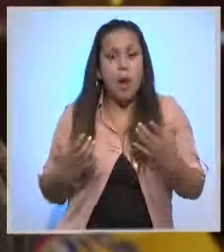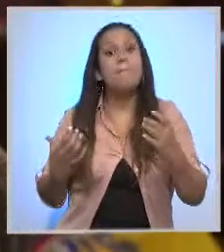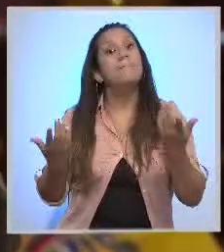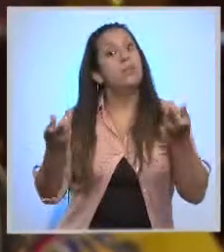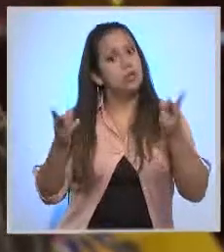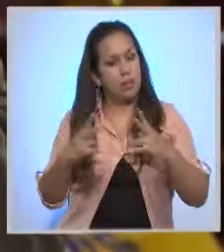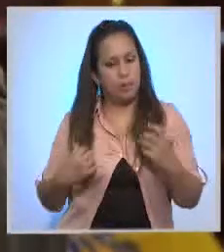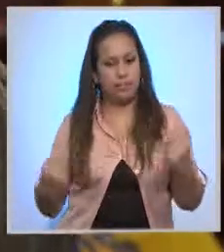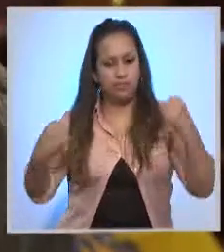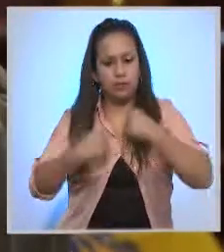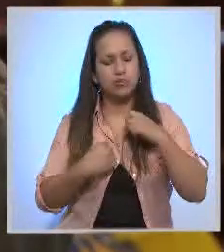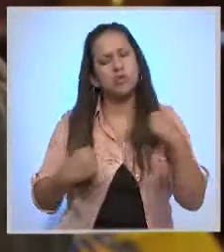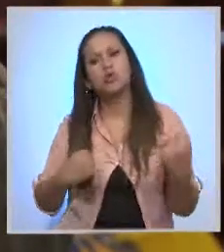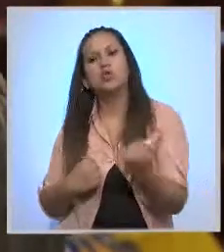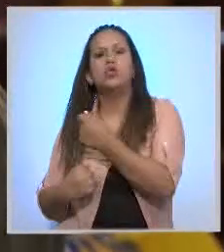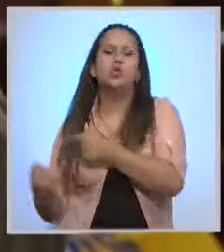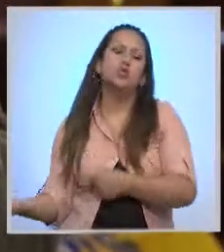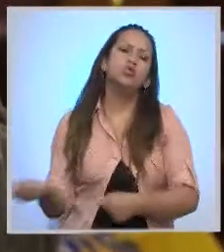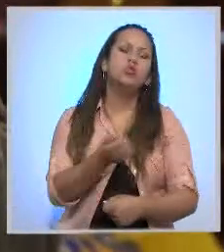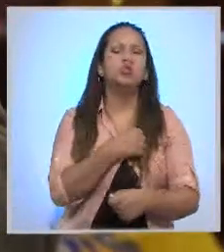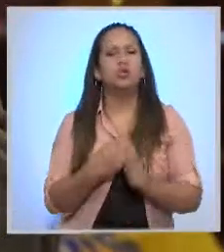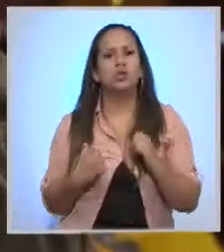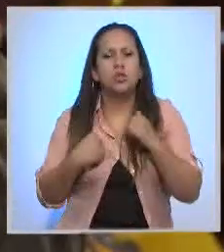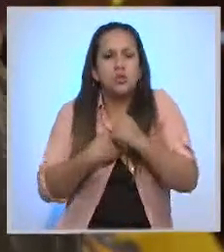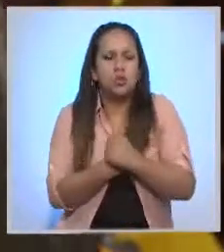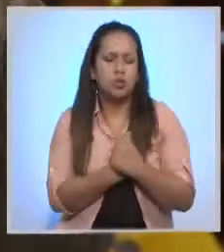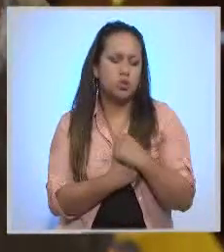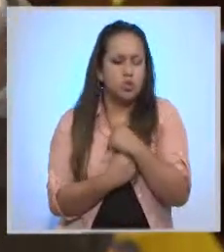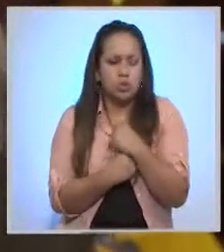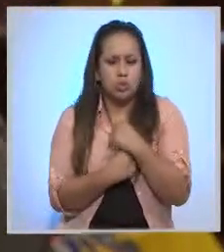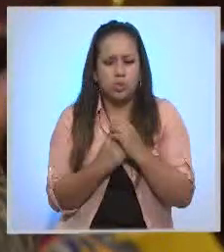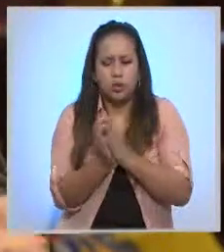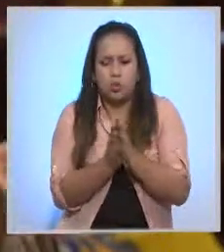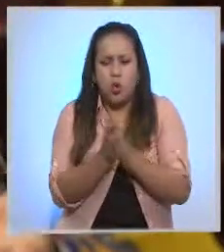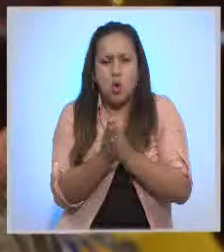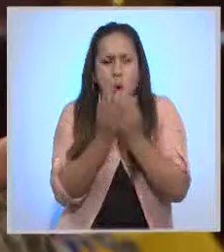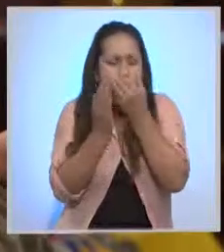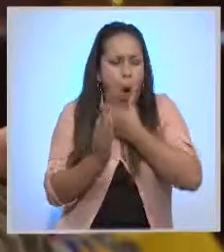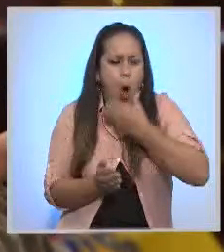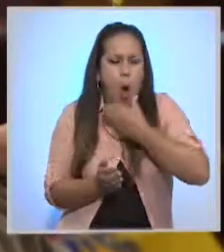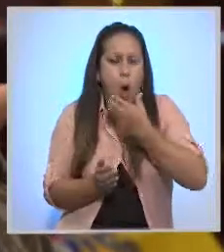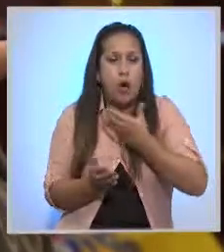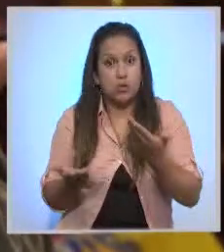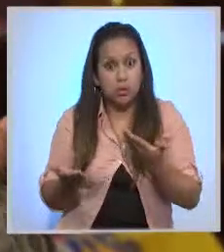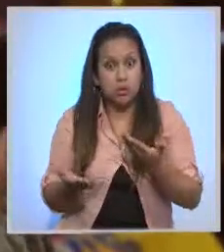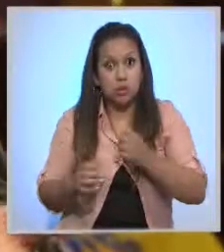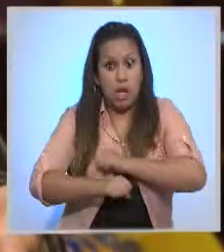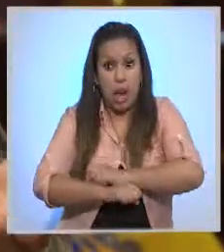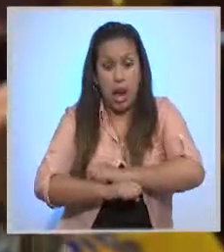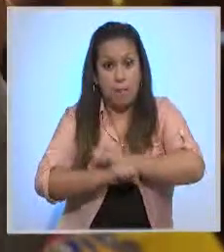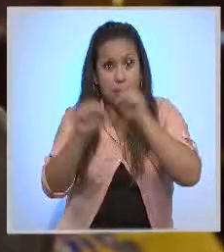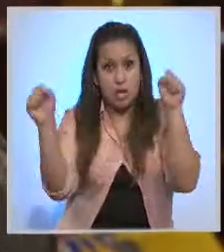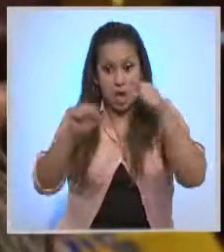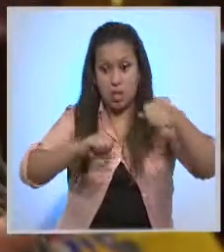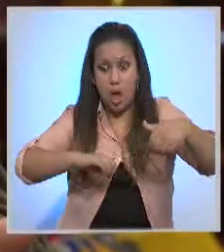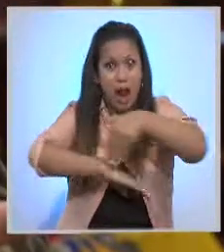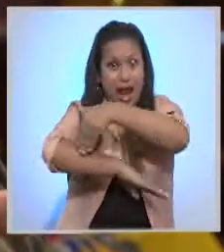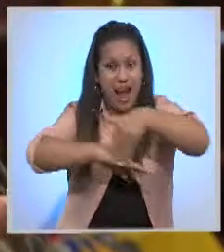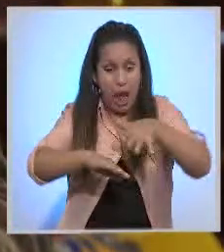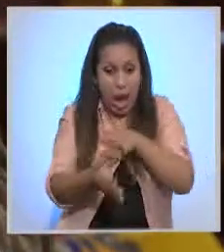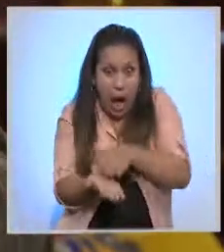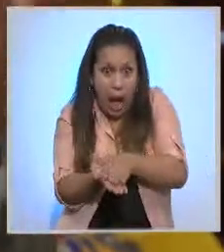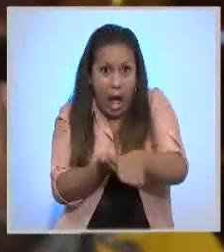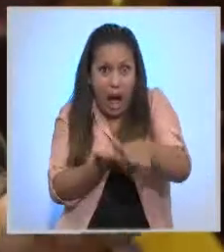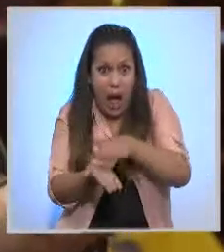porque la pista del aeropuerto tiene una particularidad que en la madrugada el pavimento se vuelve invierno y en el bien el